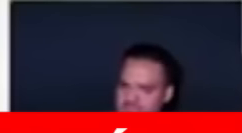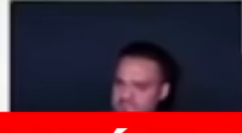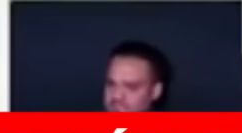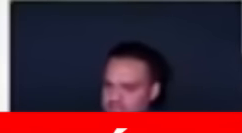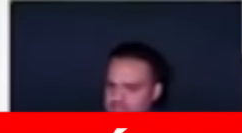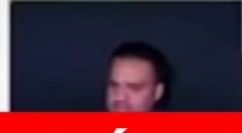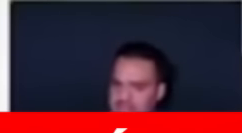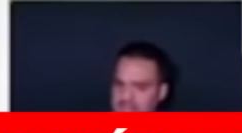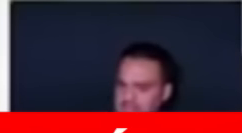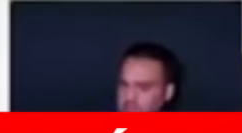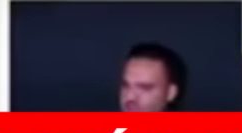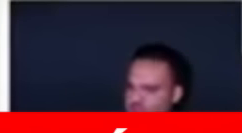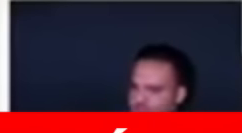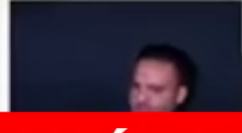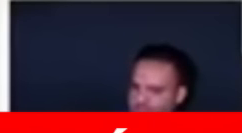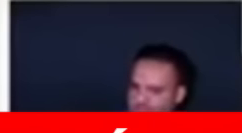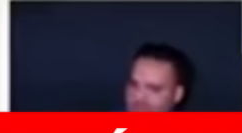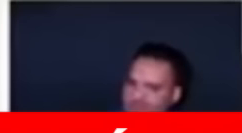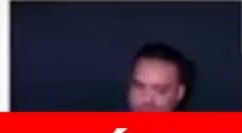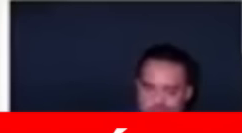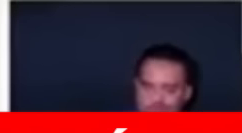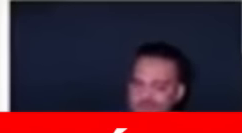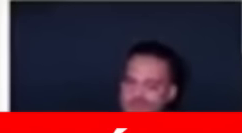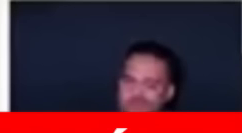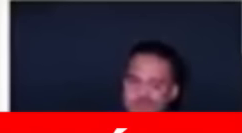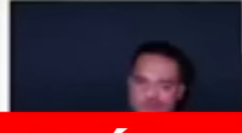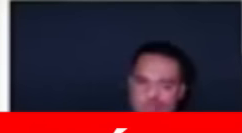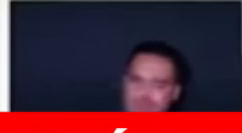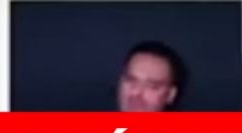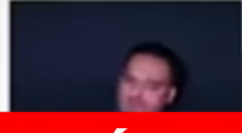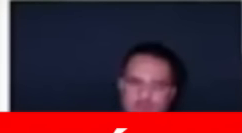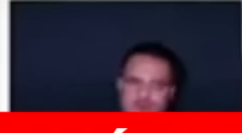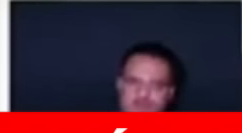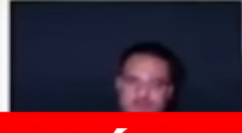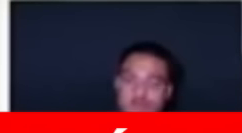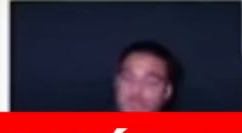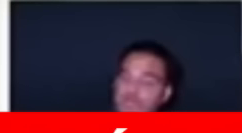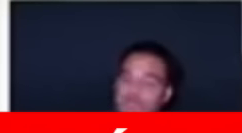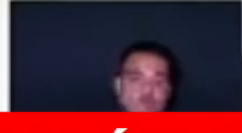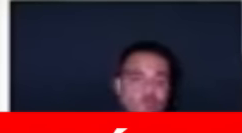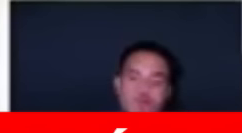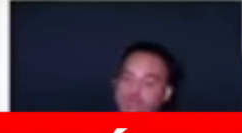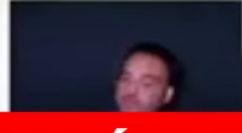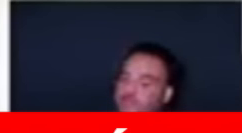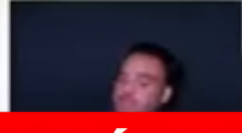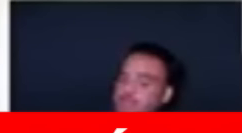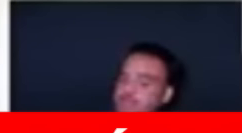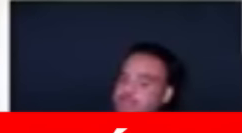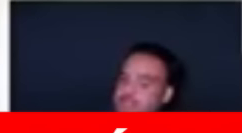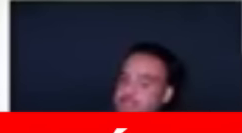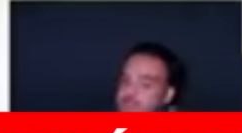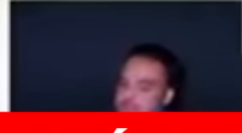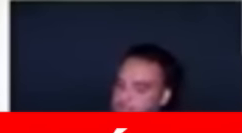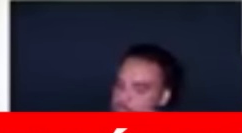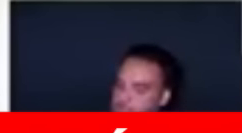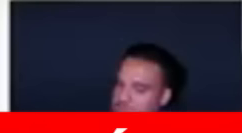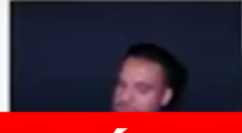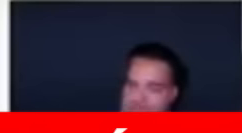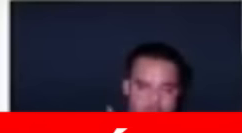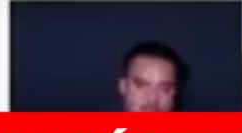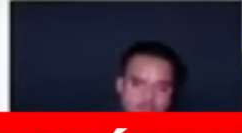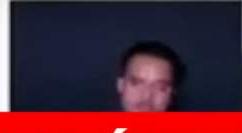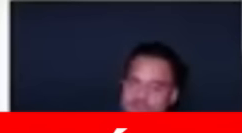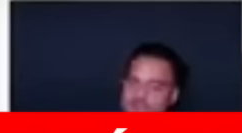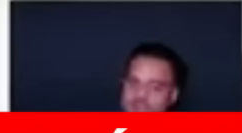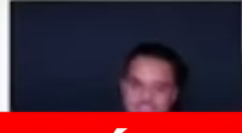adversarios, todos los ciudadanos estamos amenazados y todos debemos decir